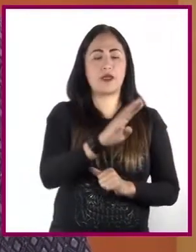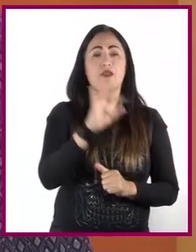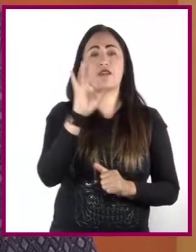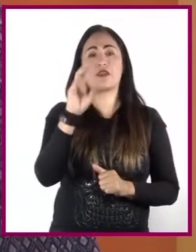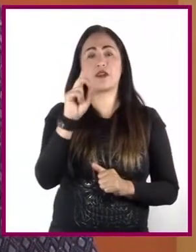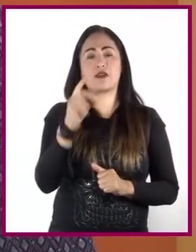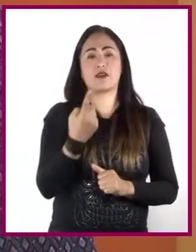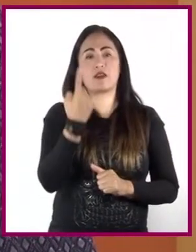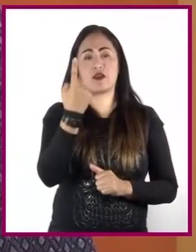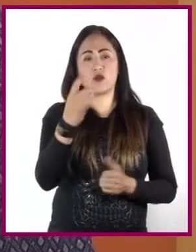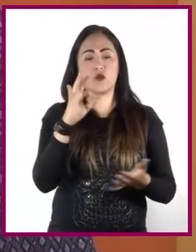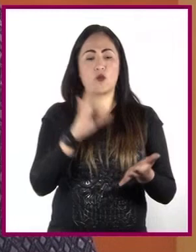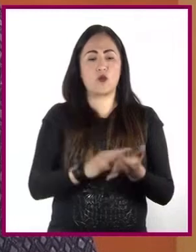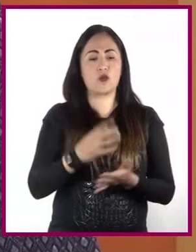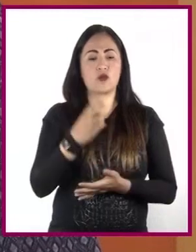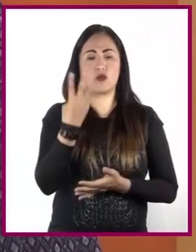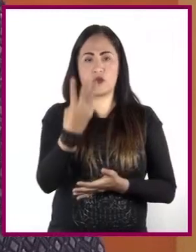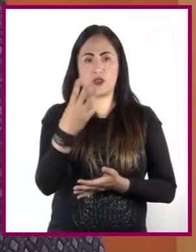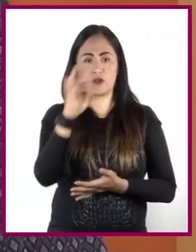31.3%, C,